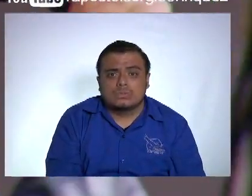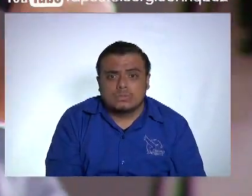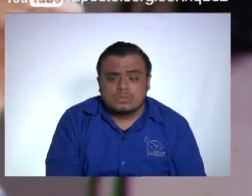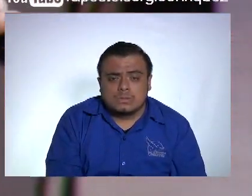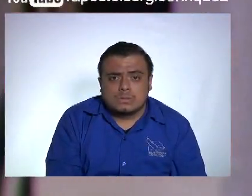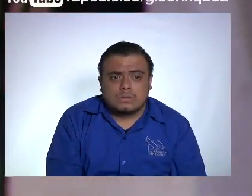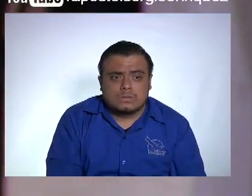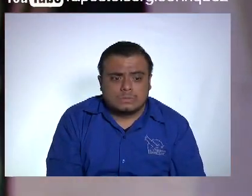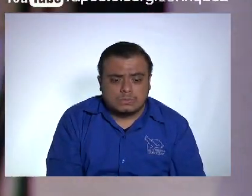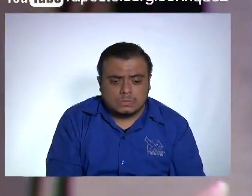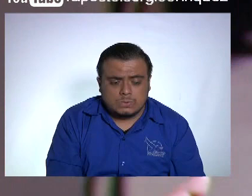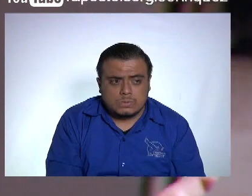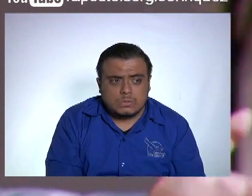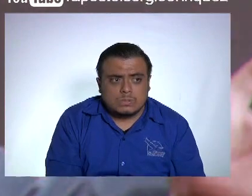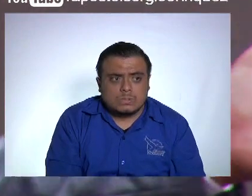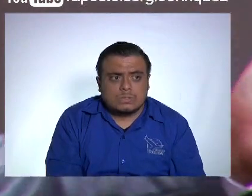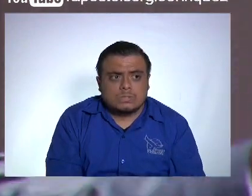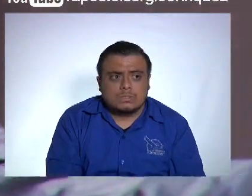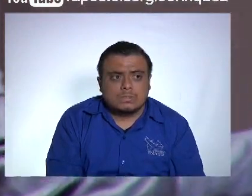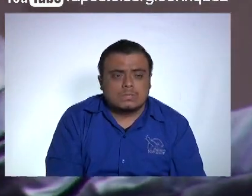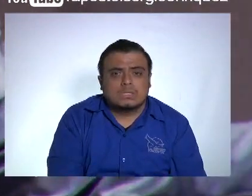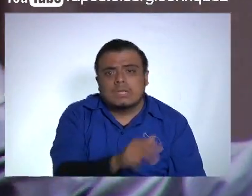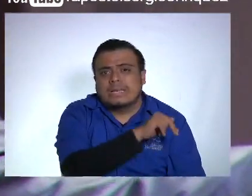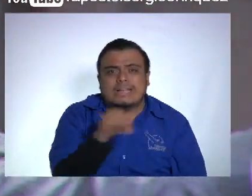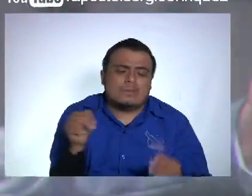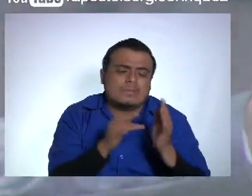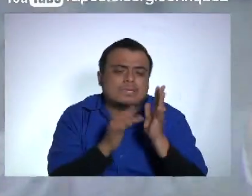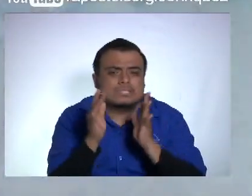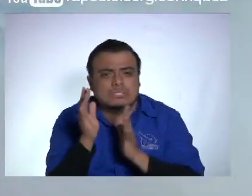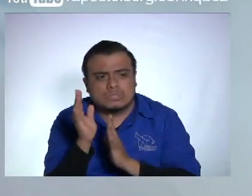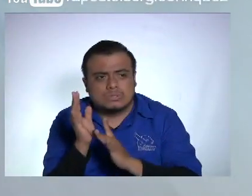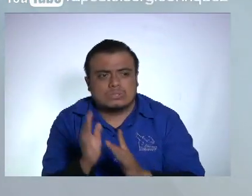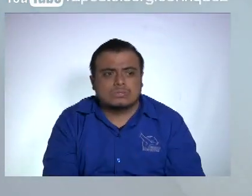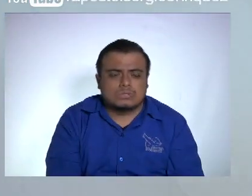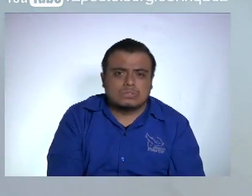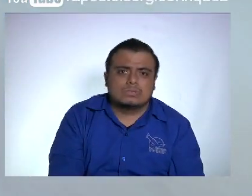Jesús. En el nombre de